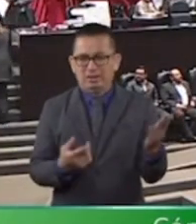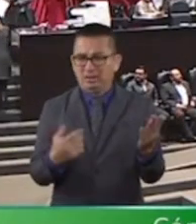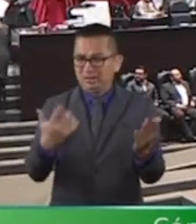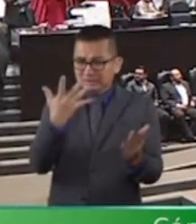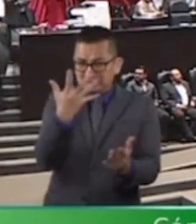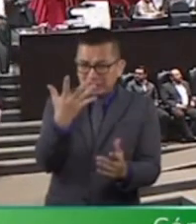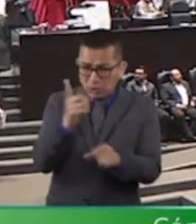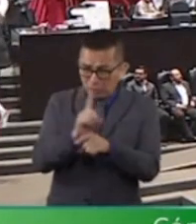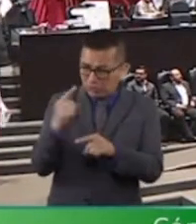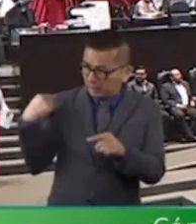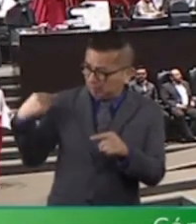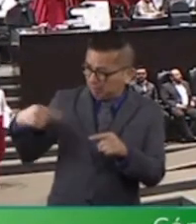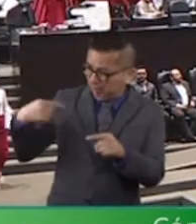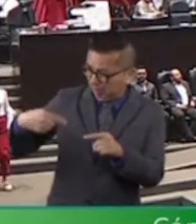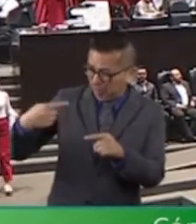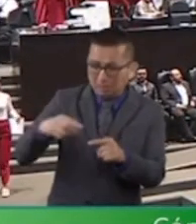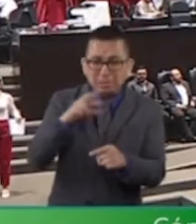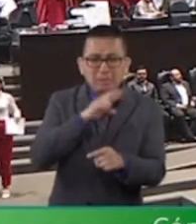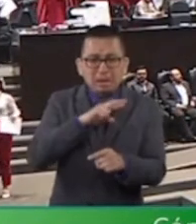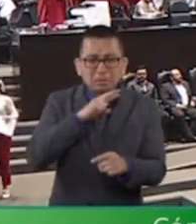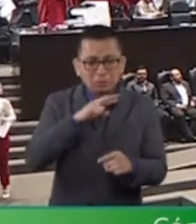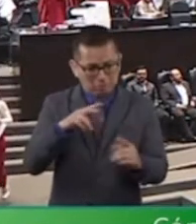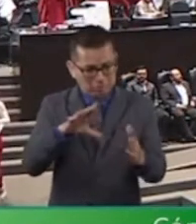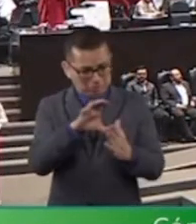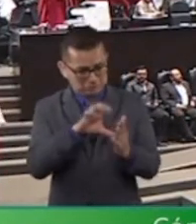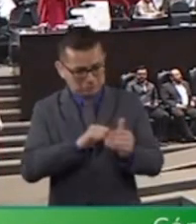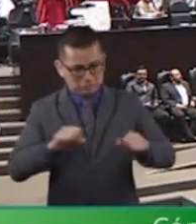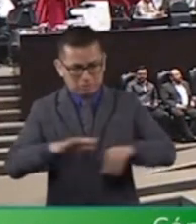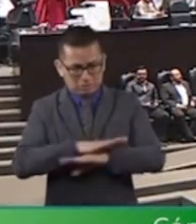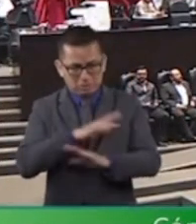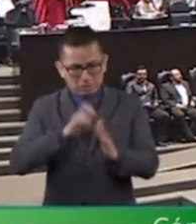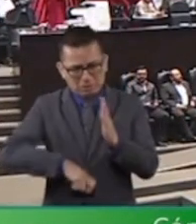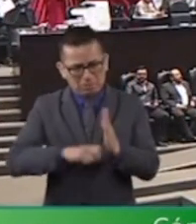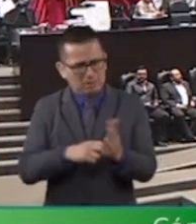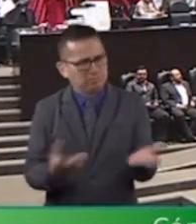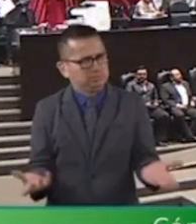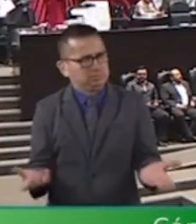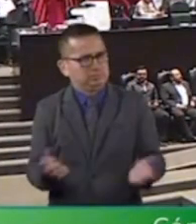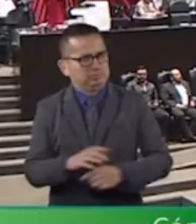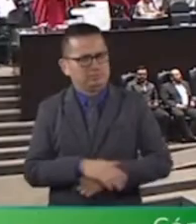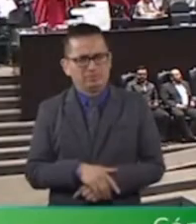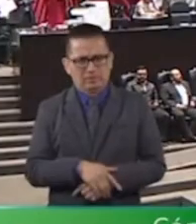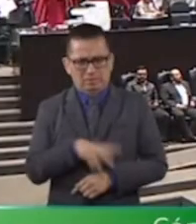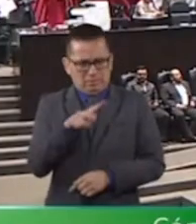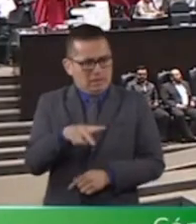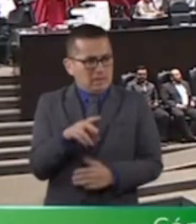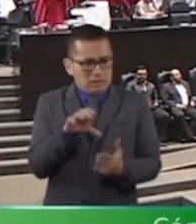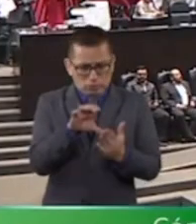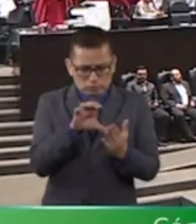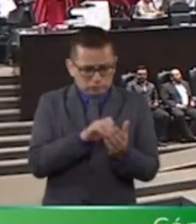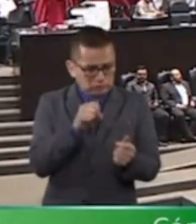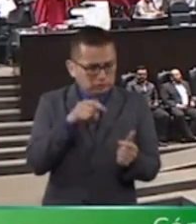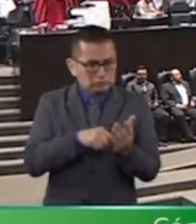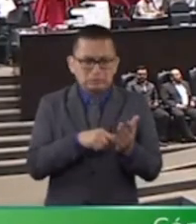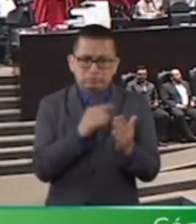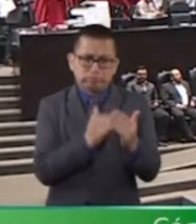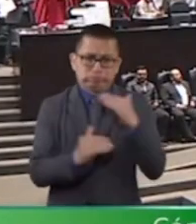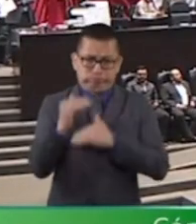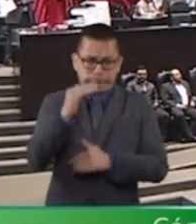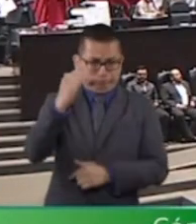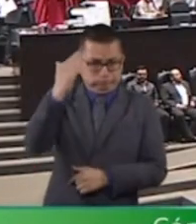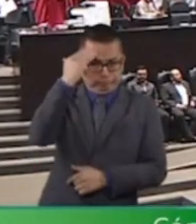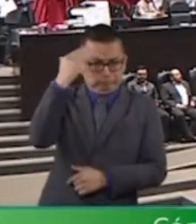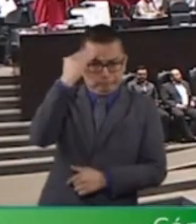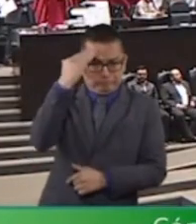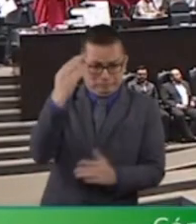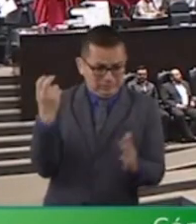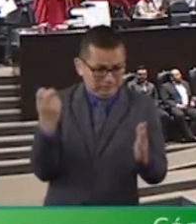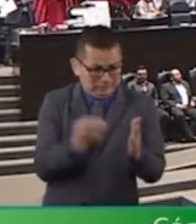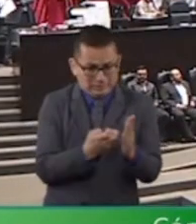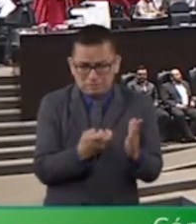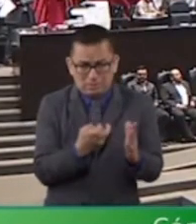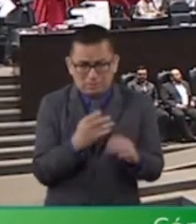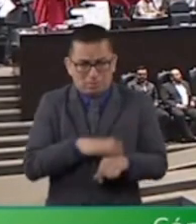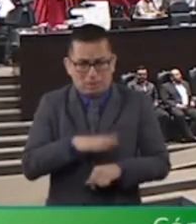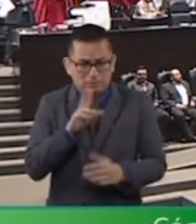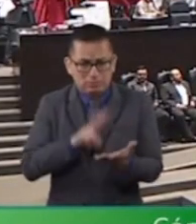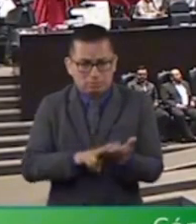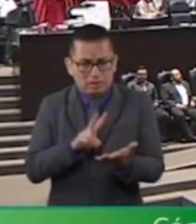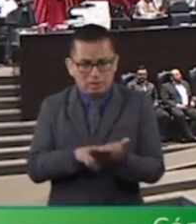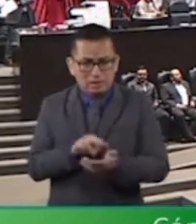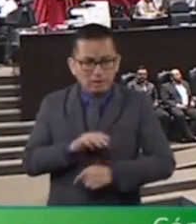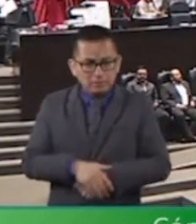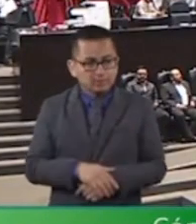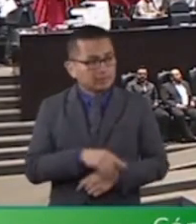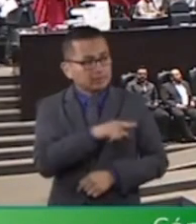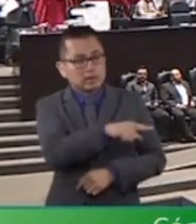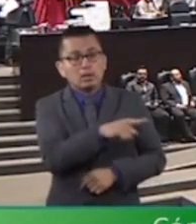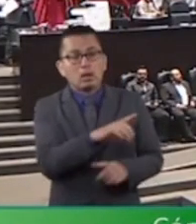en 5 días quieren violar la Carta Magna y la única ley suprema que es la Constitución. Quiere un poder atropellar a